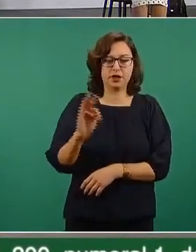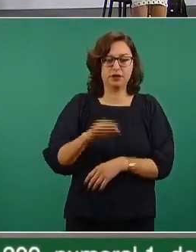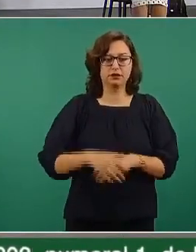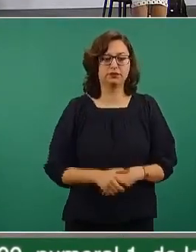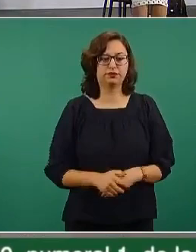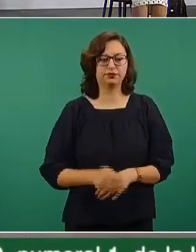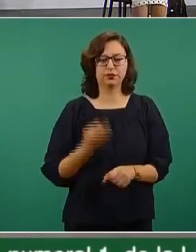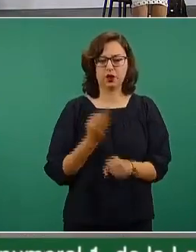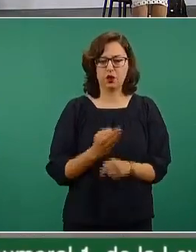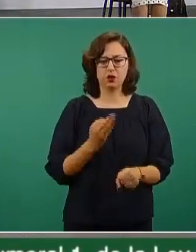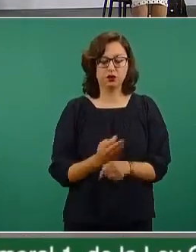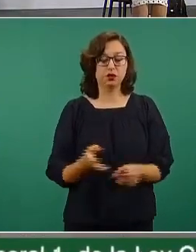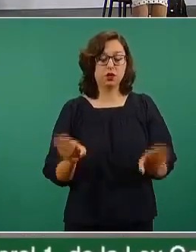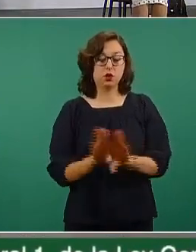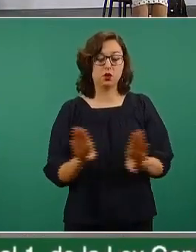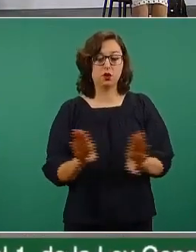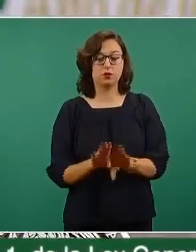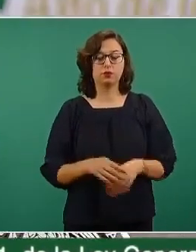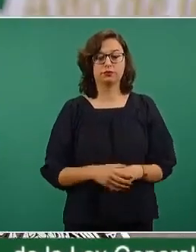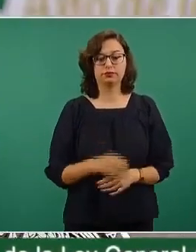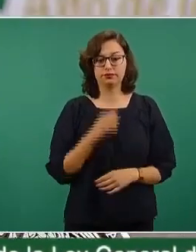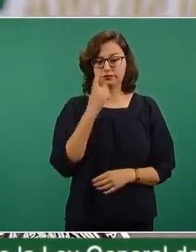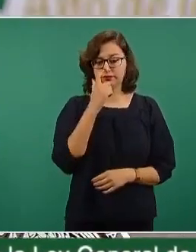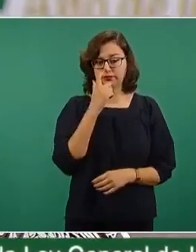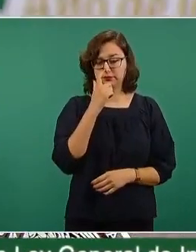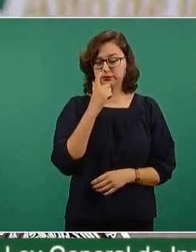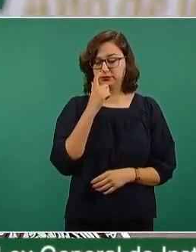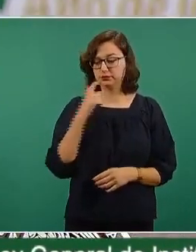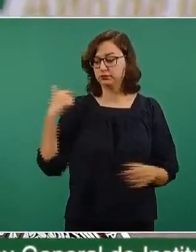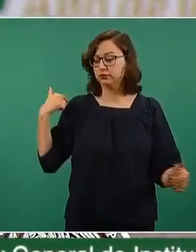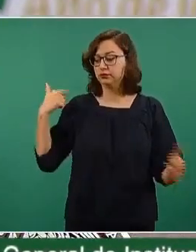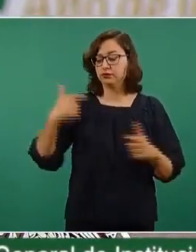actual? Al 8 de abril se han recibido